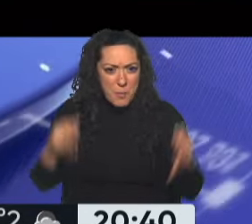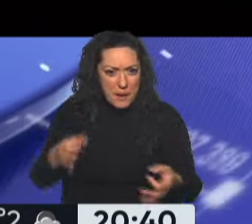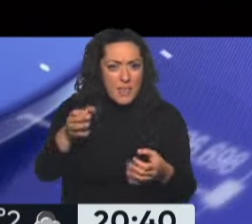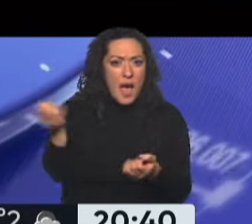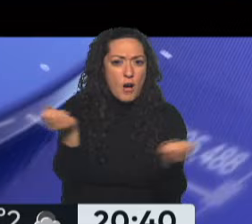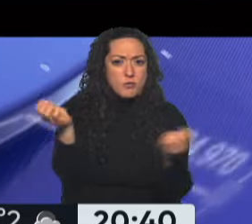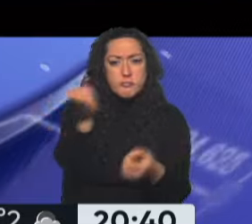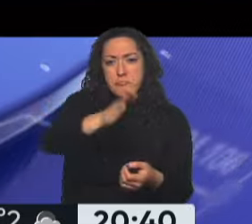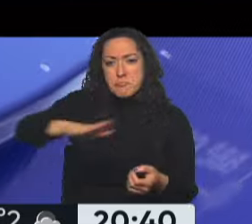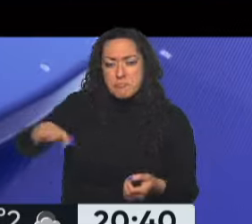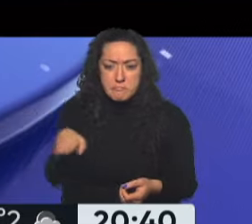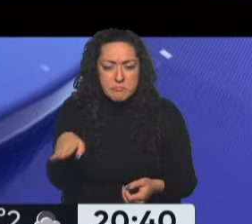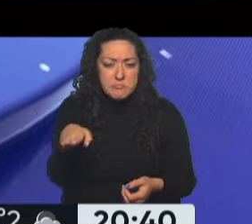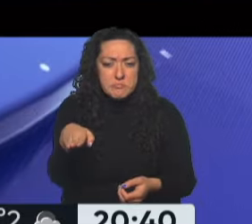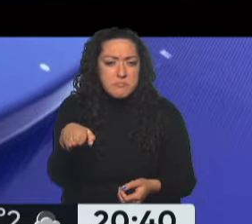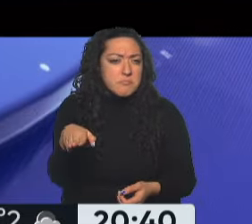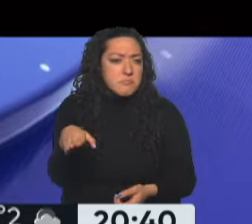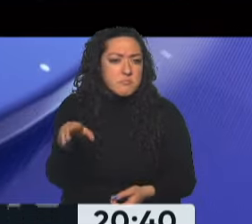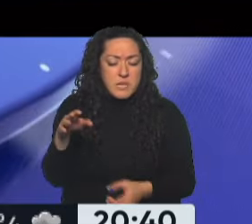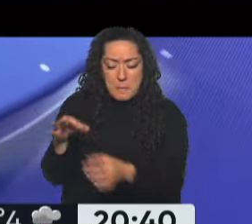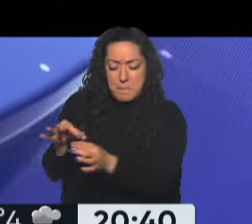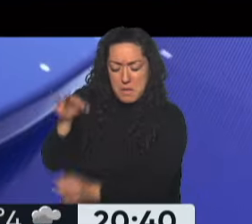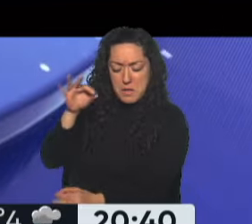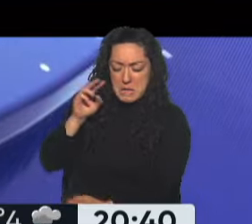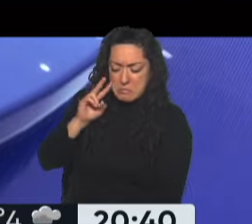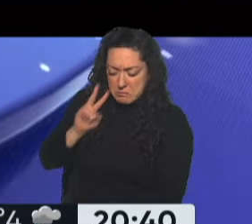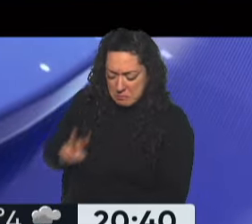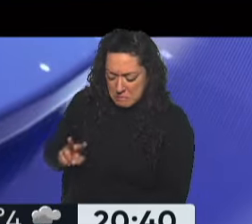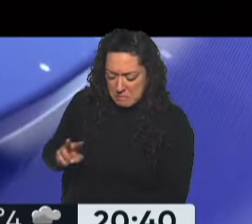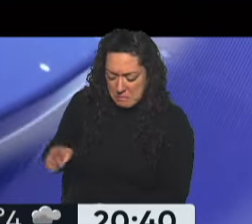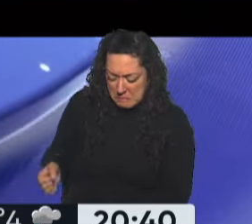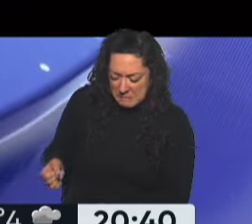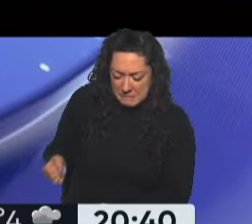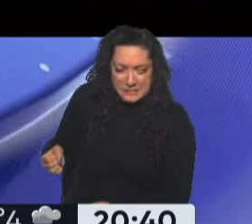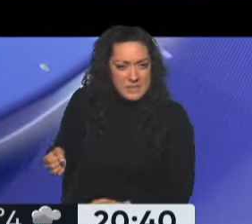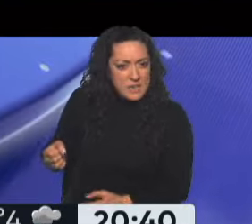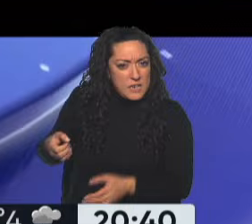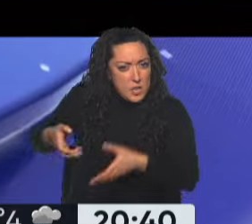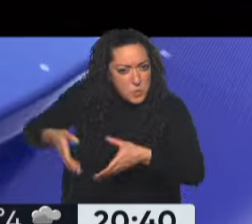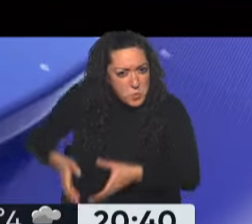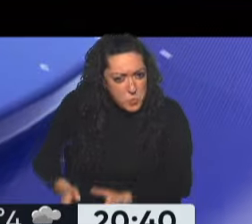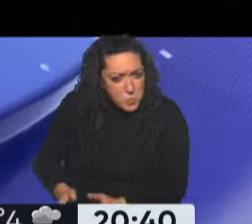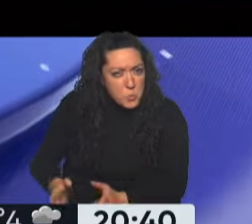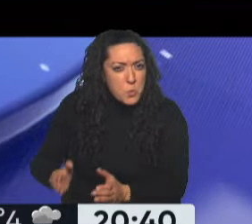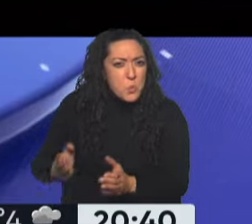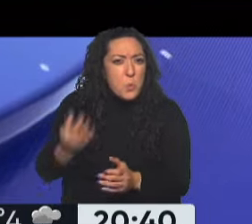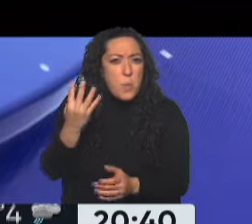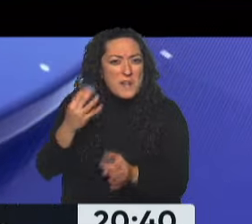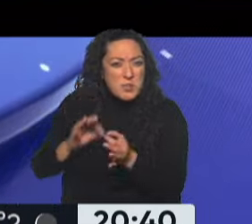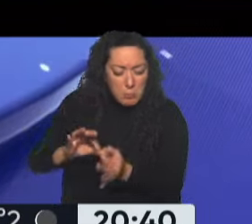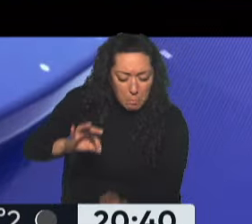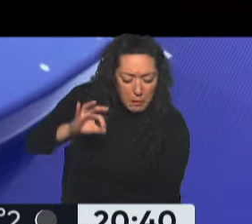vehículo acá, vieron una varilla y se encontraron con que hay un túnel de 4 metros de profundidad y un